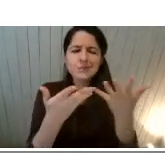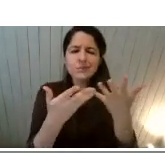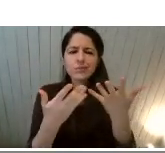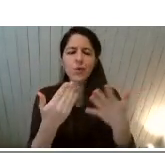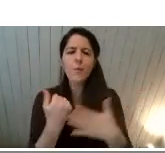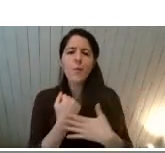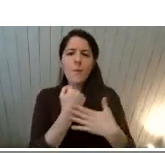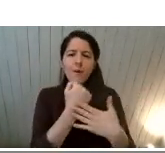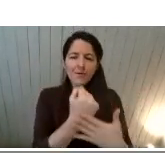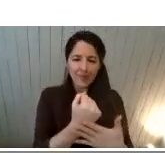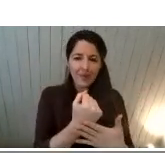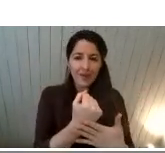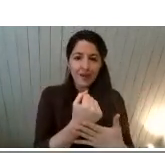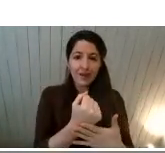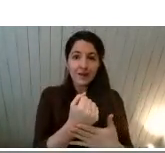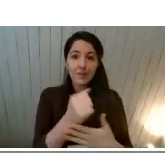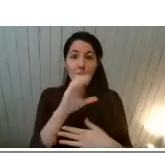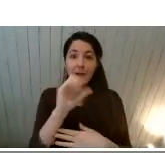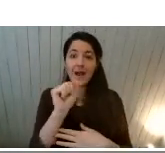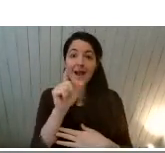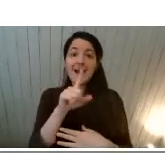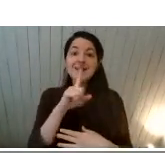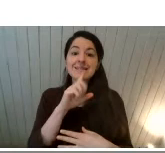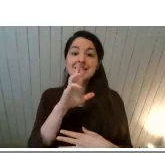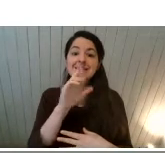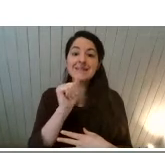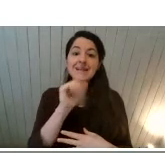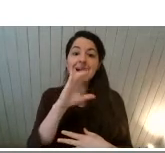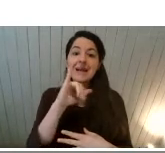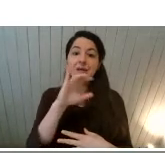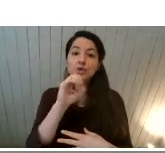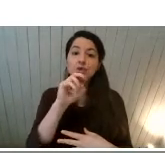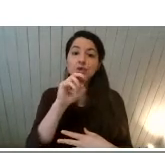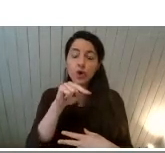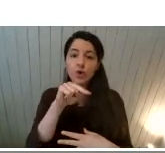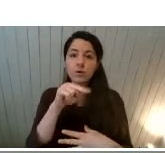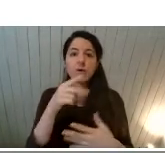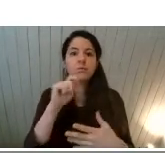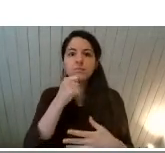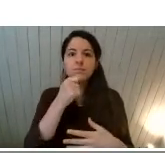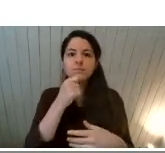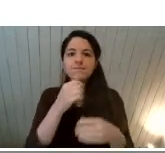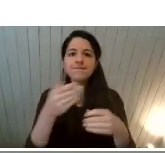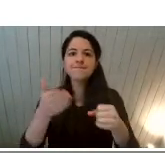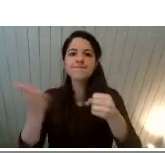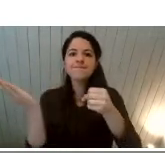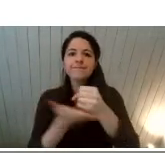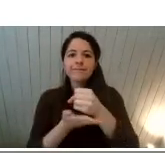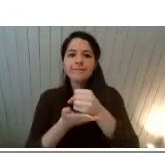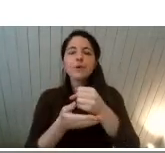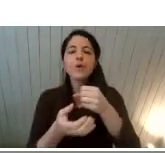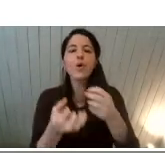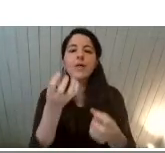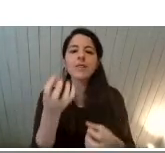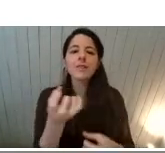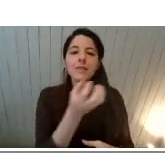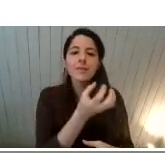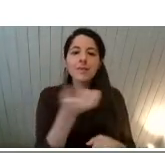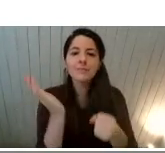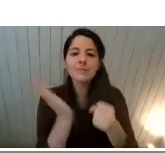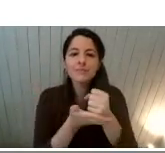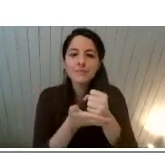la castración, que era remover los testículos en el perrito. Eso dio paso a saber de